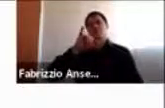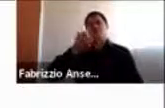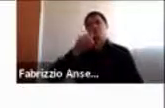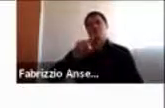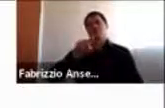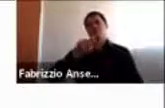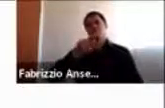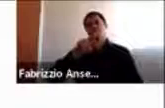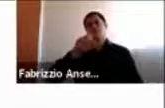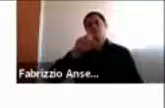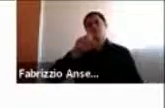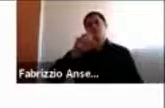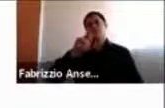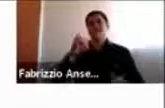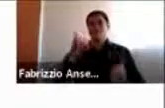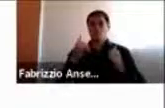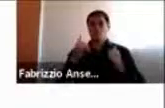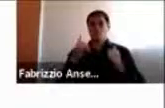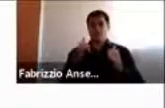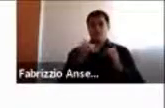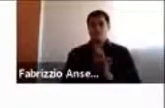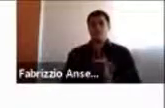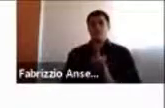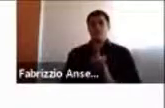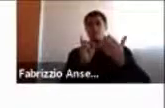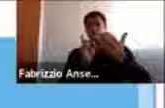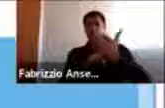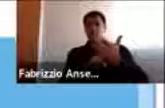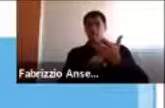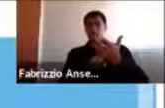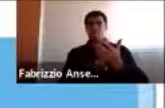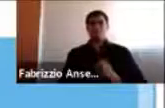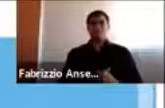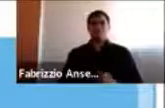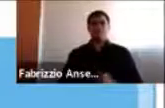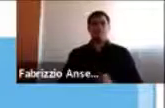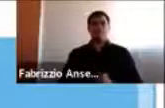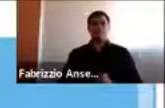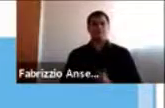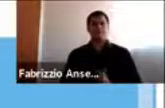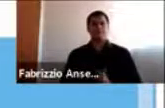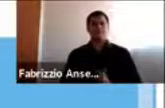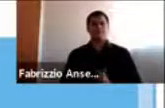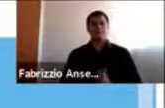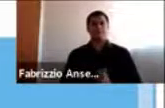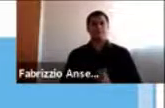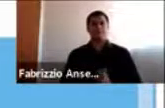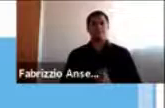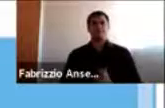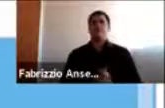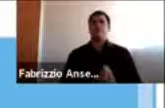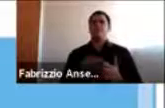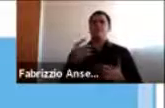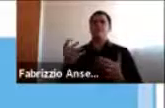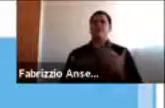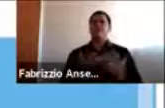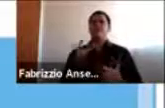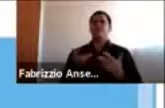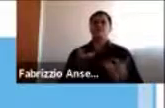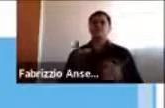administrador de jugadores en la página principal el administrador de jugadores lo que hace es entregarle